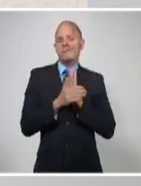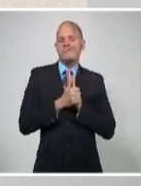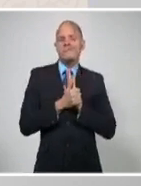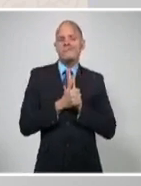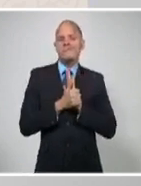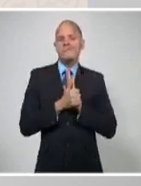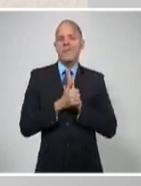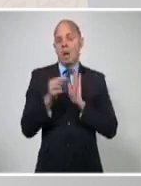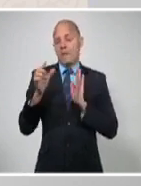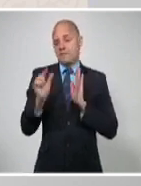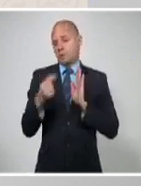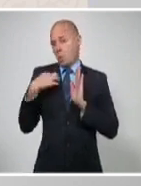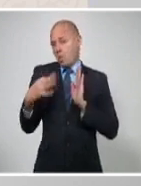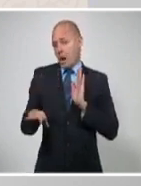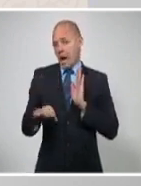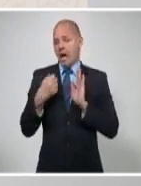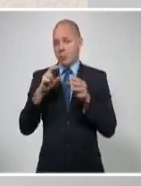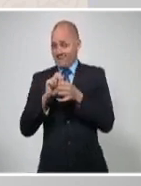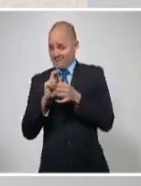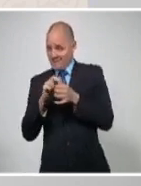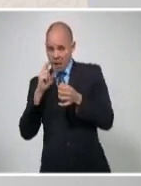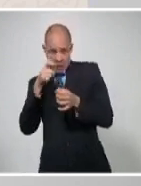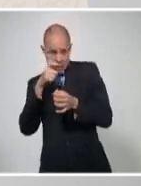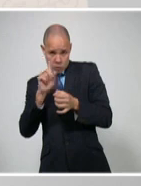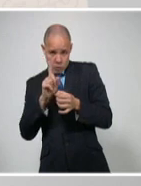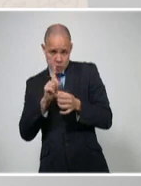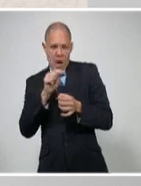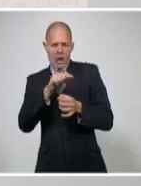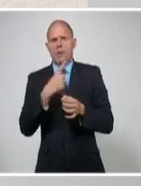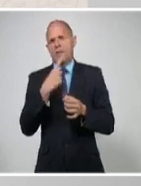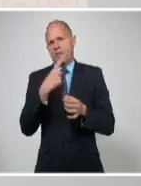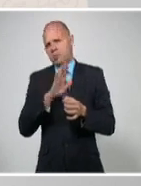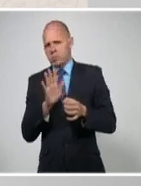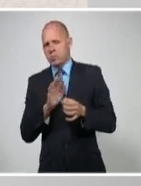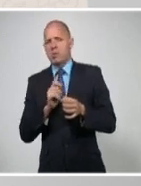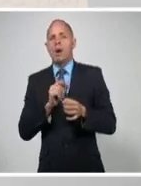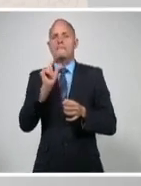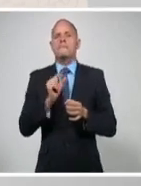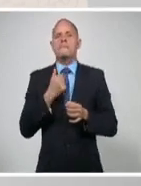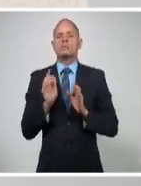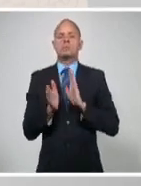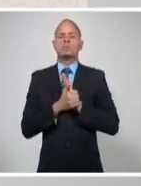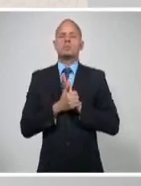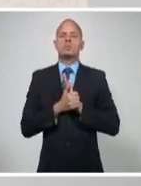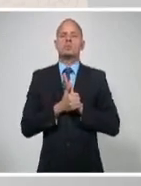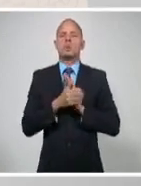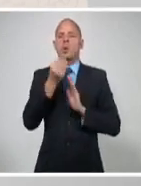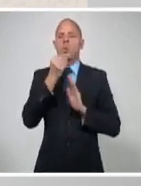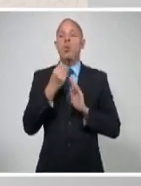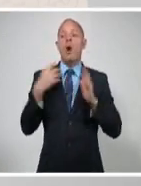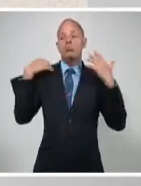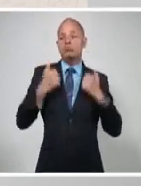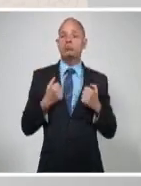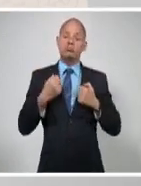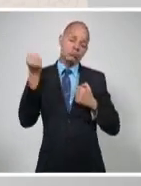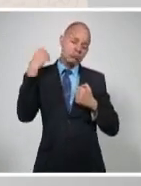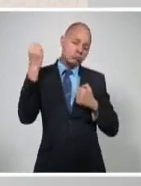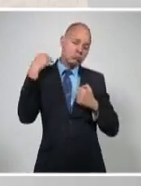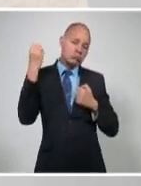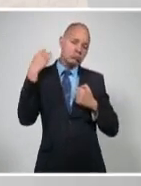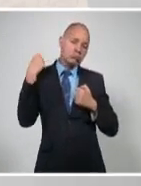la seguridad del Estado. Esto es también mega barato y estaría en las manos de todos. Es una vieja idea, pero bastante